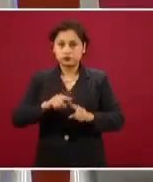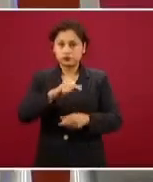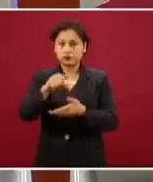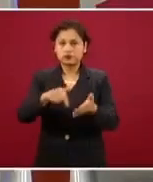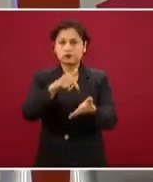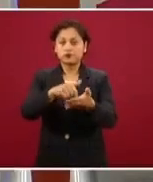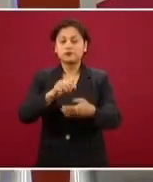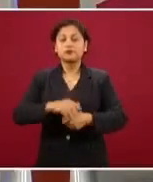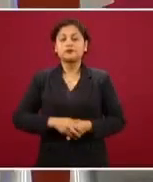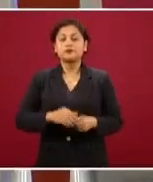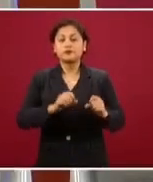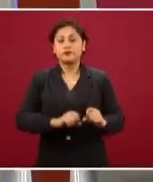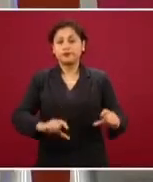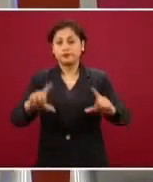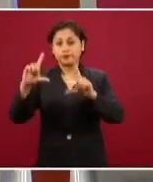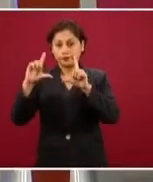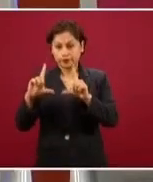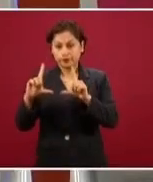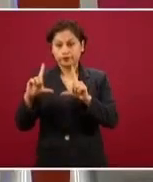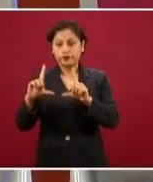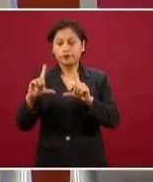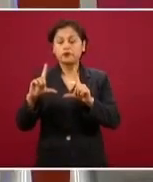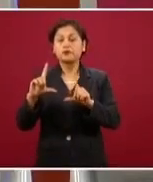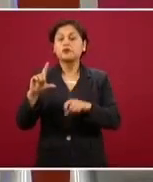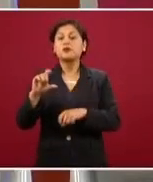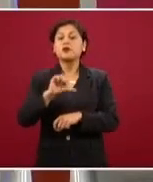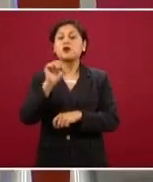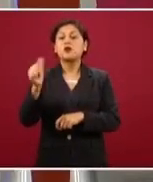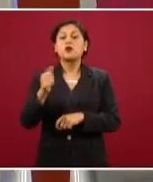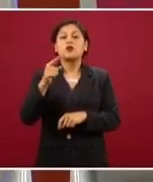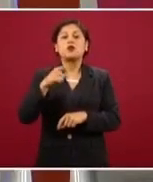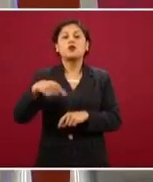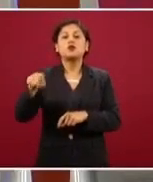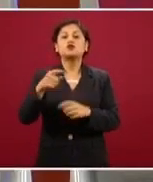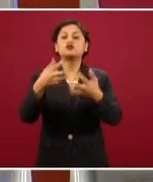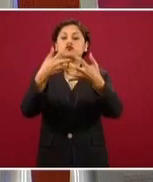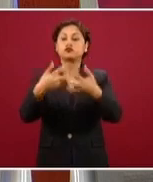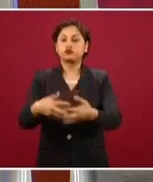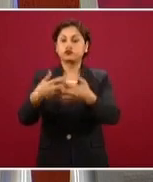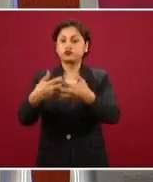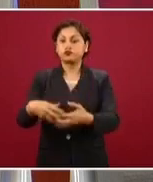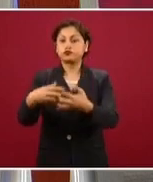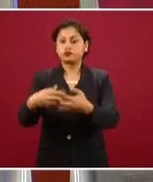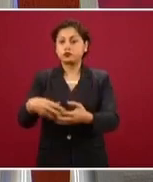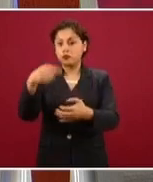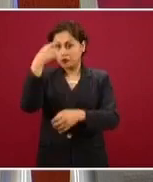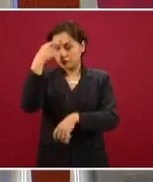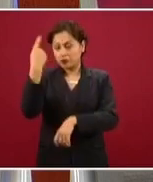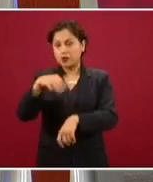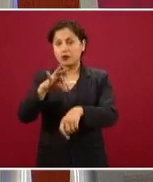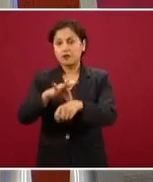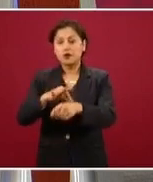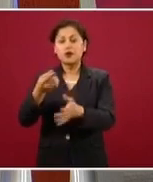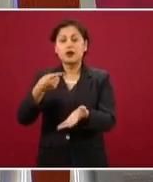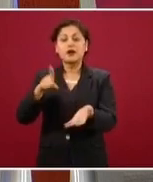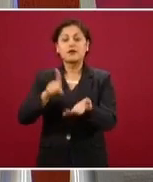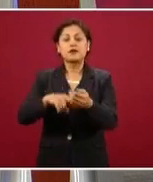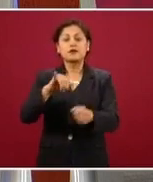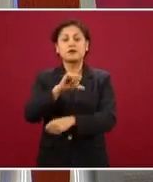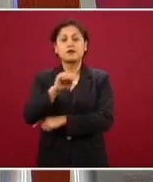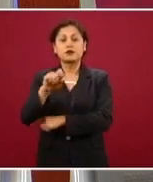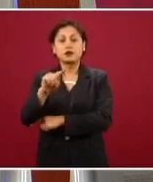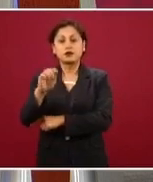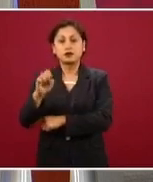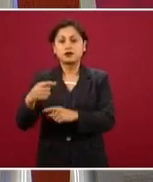vemos un plan de equipamiento médico que tiene el ISSSTE y que ha progresado muy bien desde finales